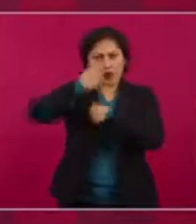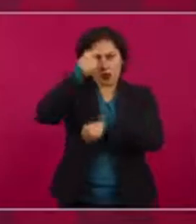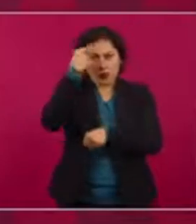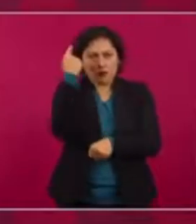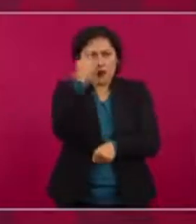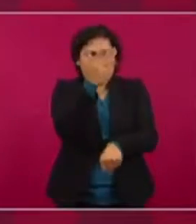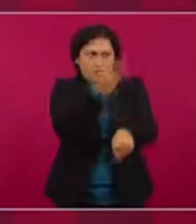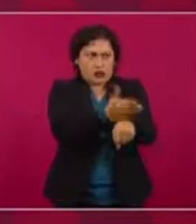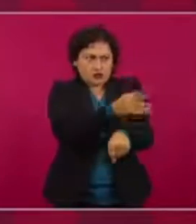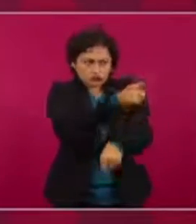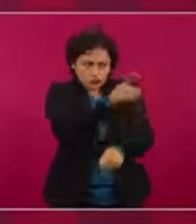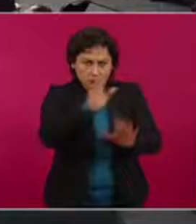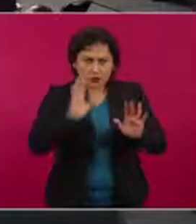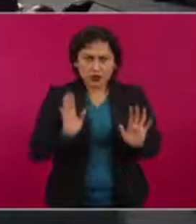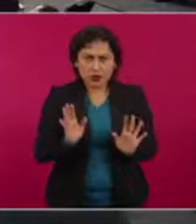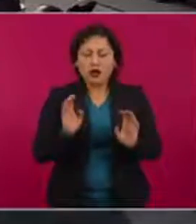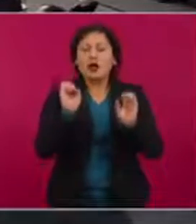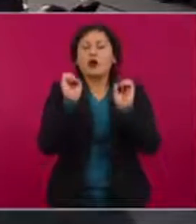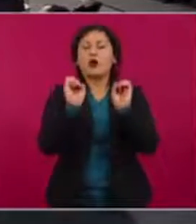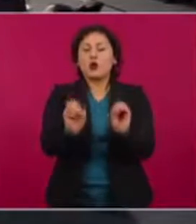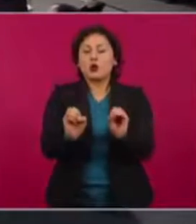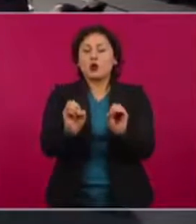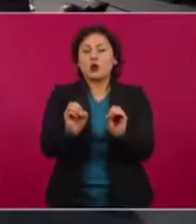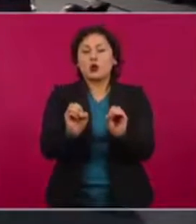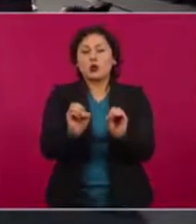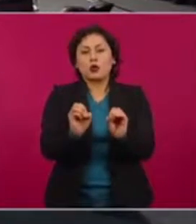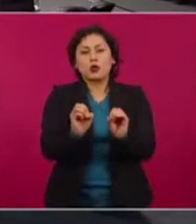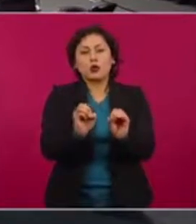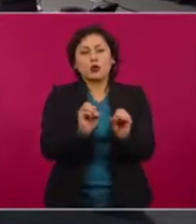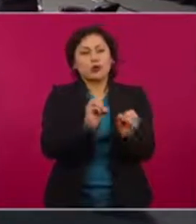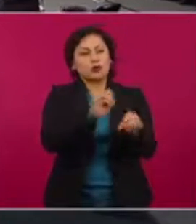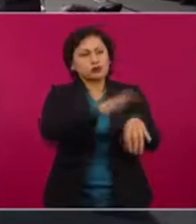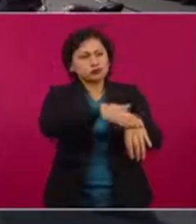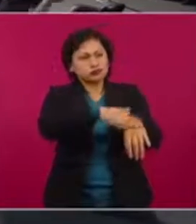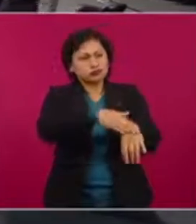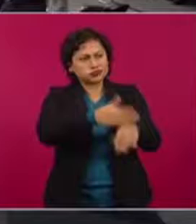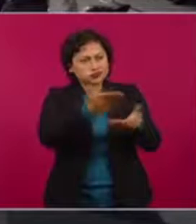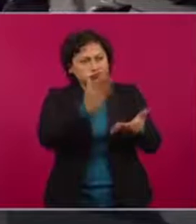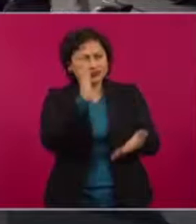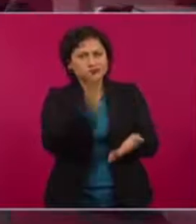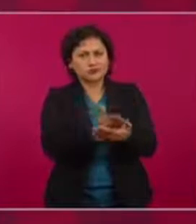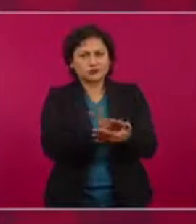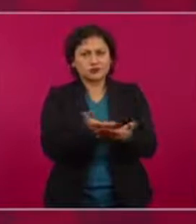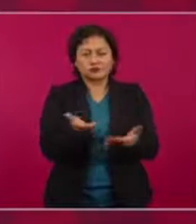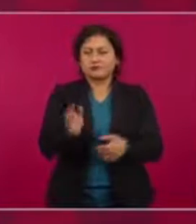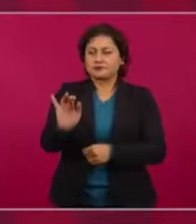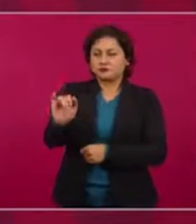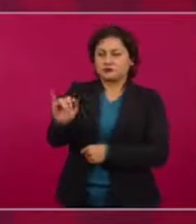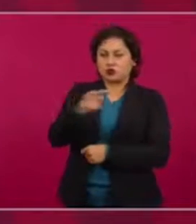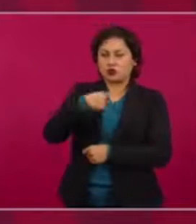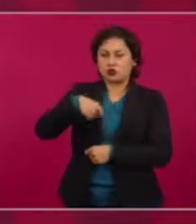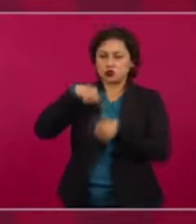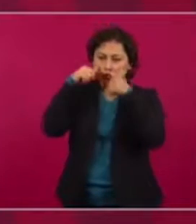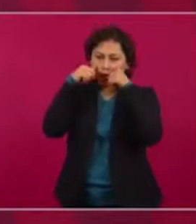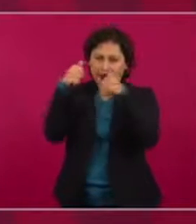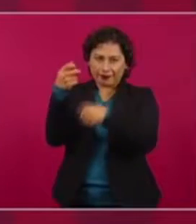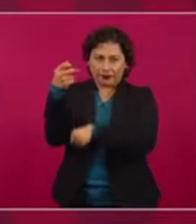castigados Sí. o persuadidos a no hacerlo, pues, Sí, ¿no? sí, lo vamos a tomar en cuenta